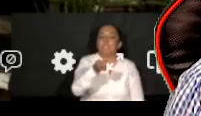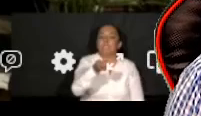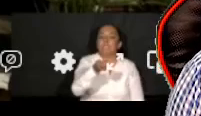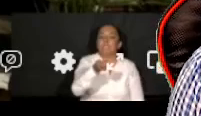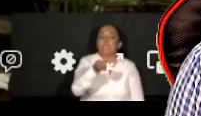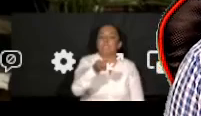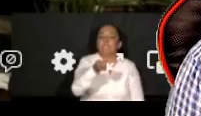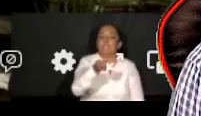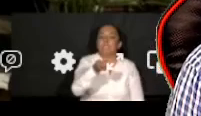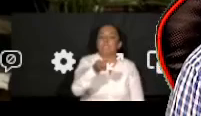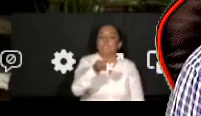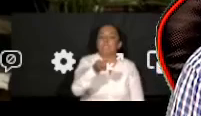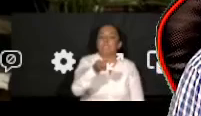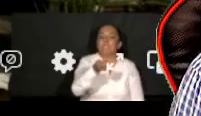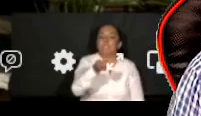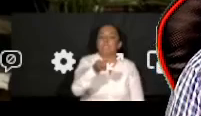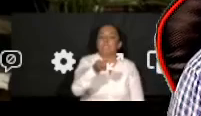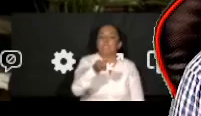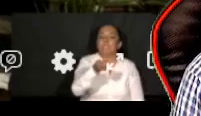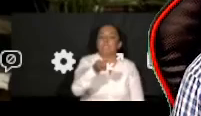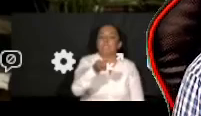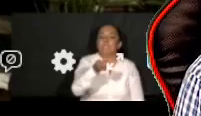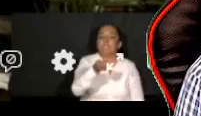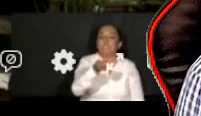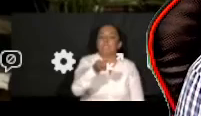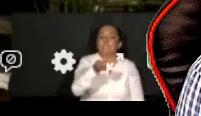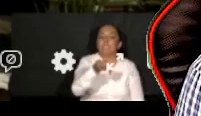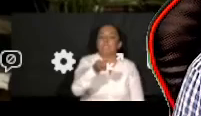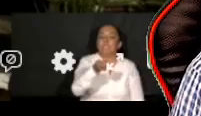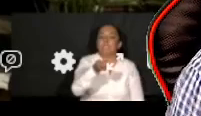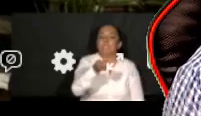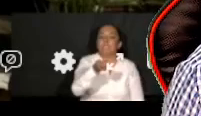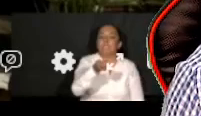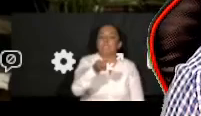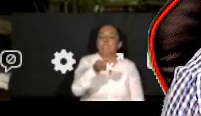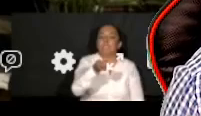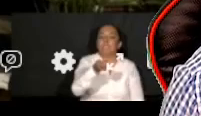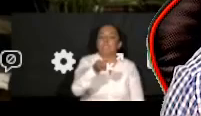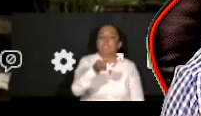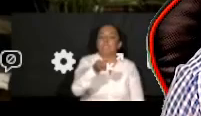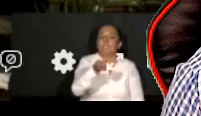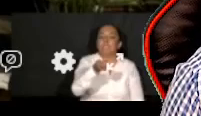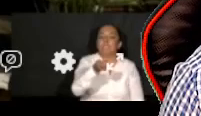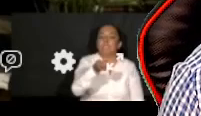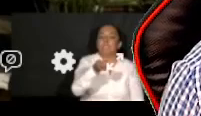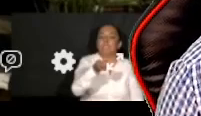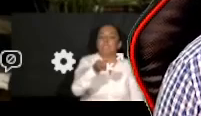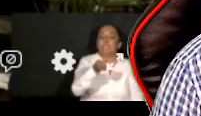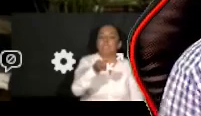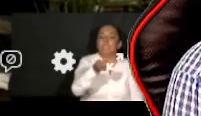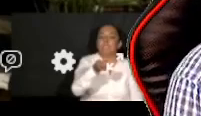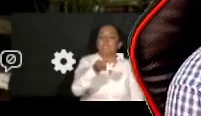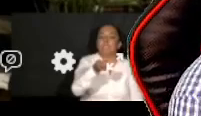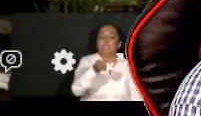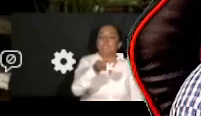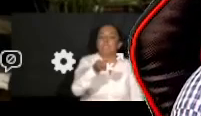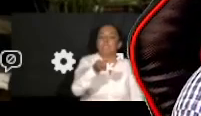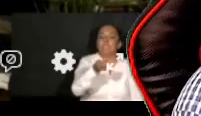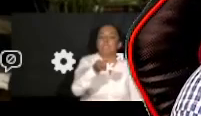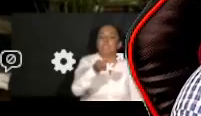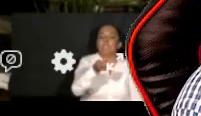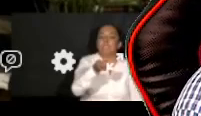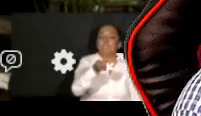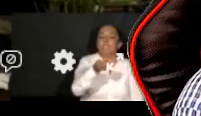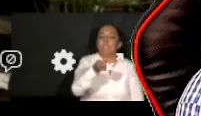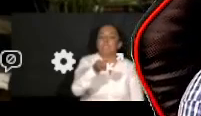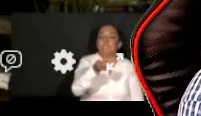Electoral, pues tomando una decisión muy importante también para el sureste de la República.